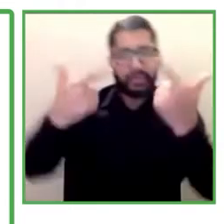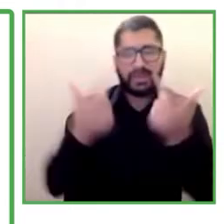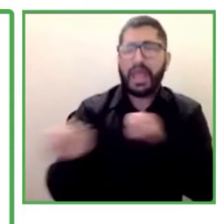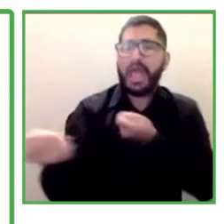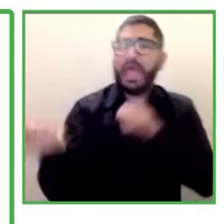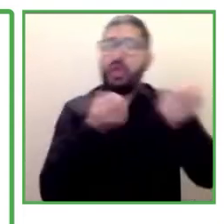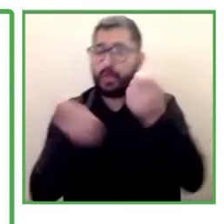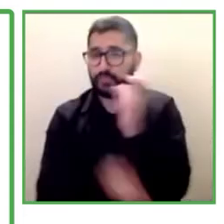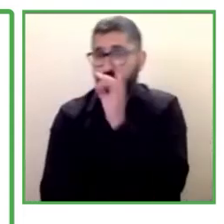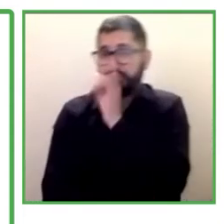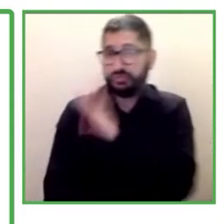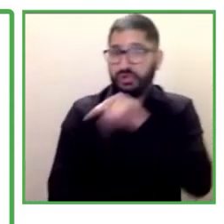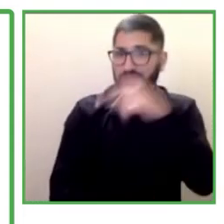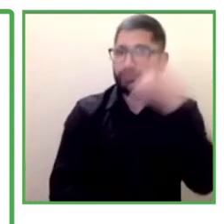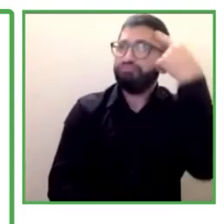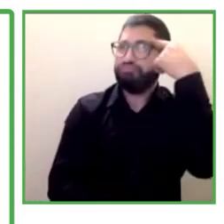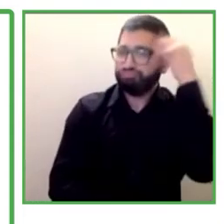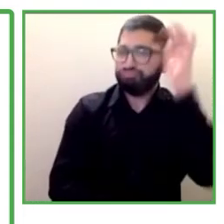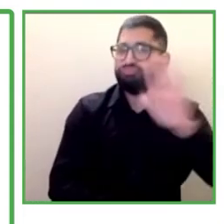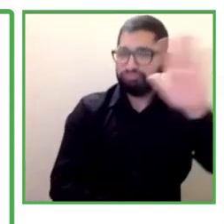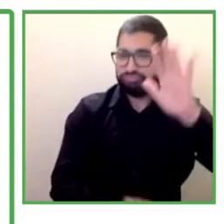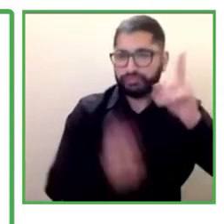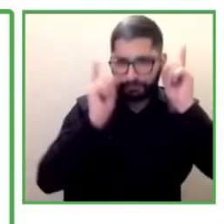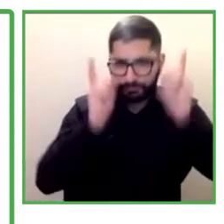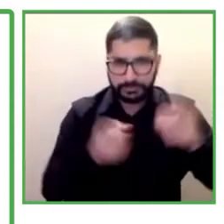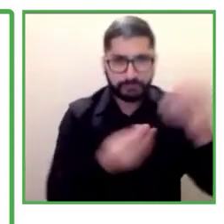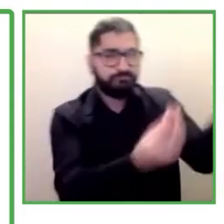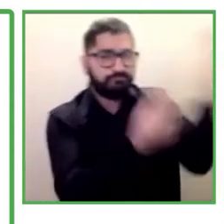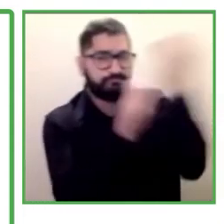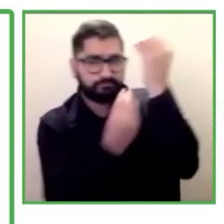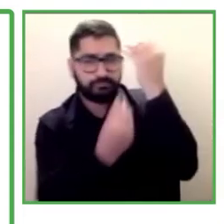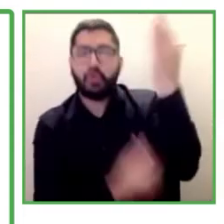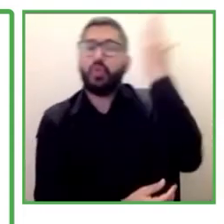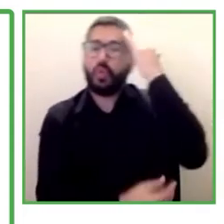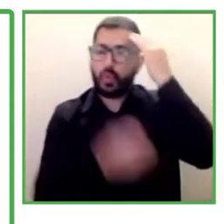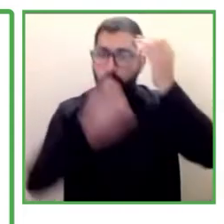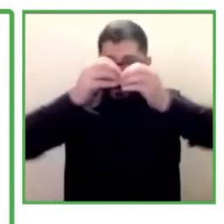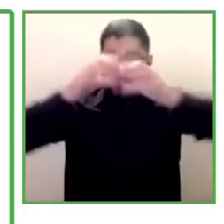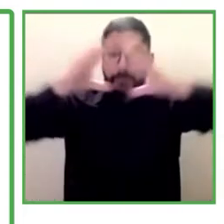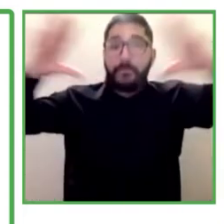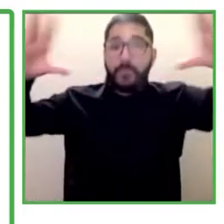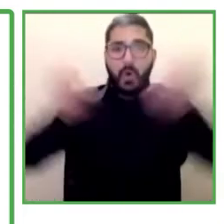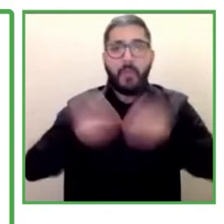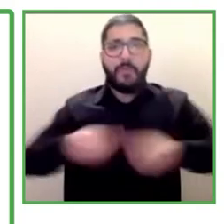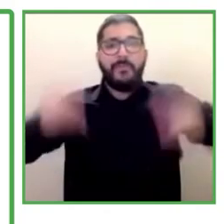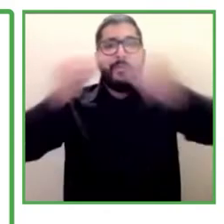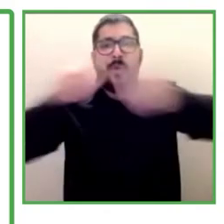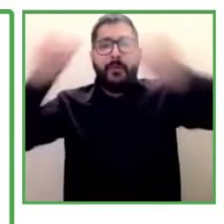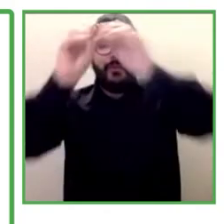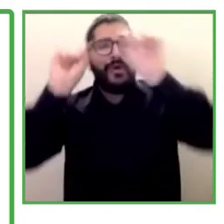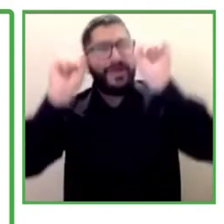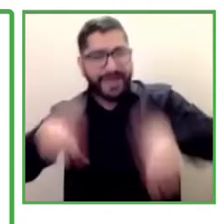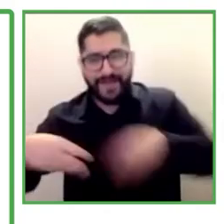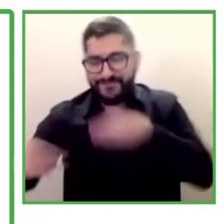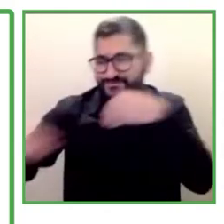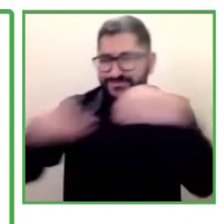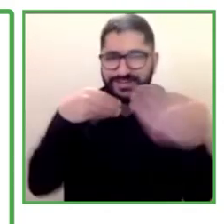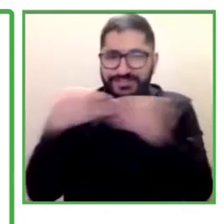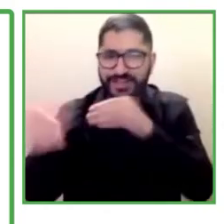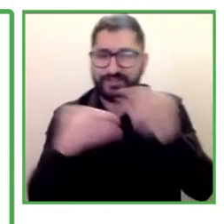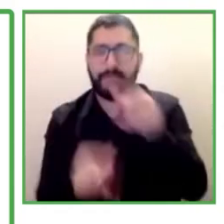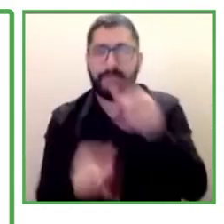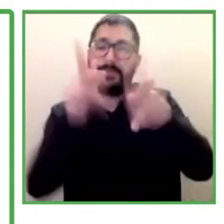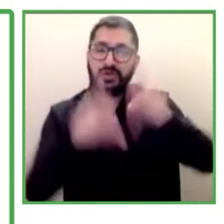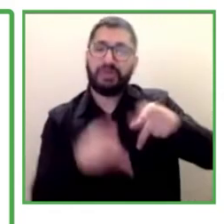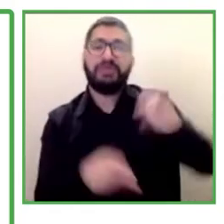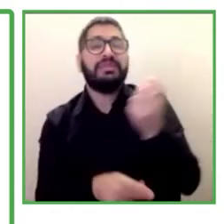tremendo aprendizaje poder leer el contexto, ser flexible, priorizar y poder también, en conjunto también con